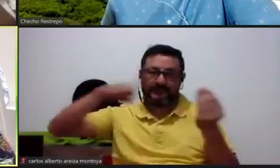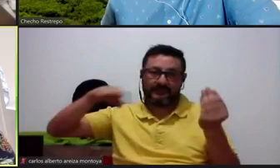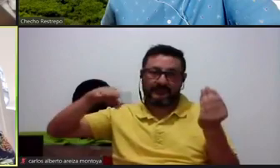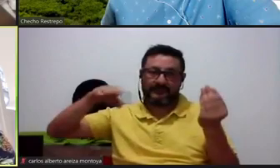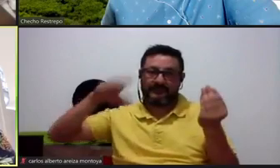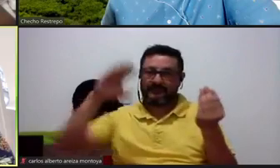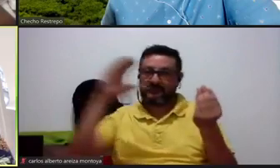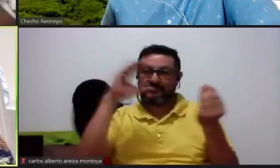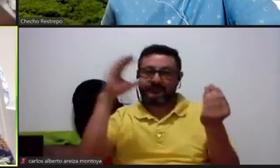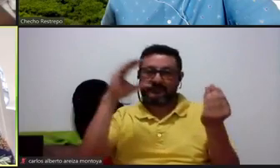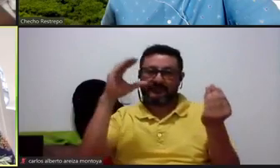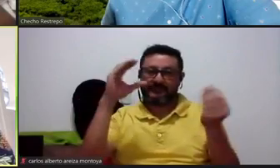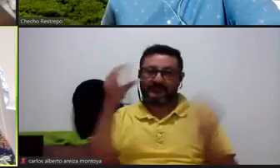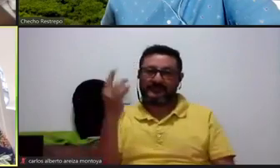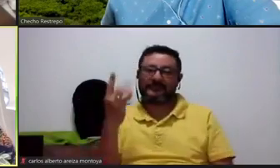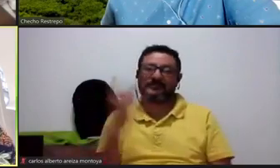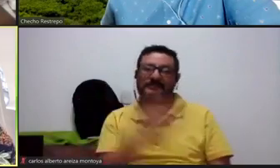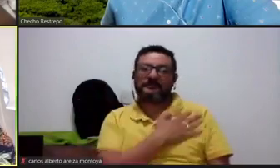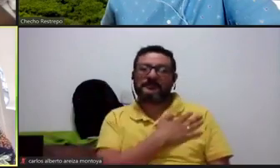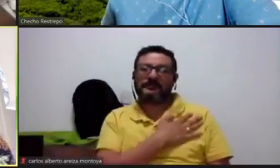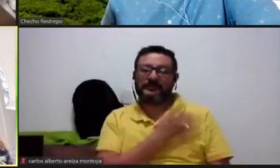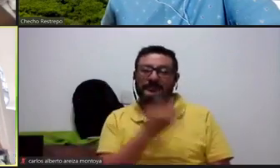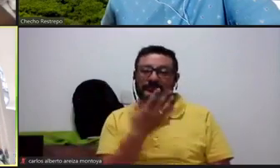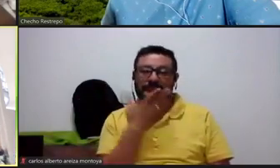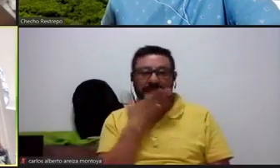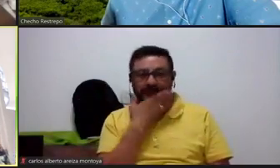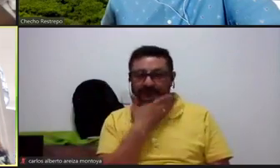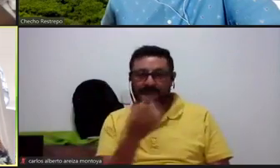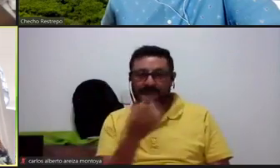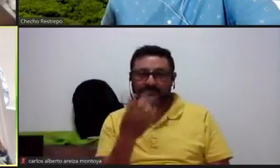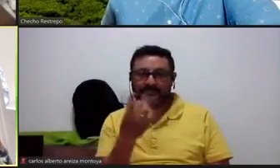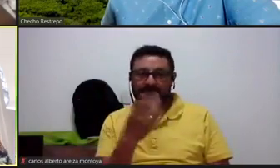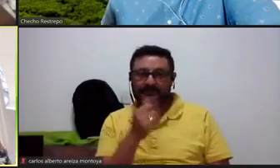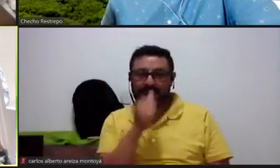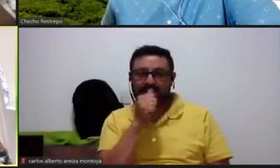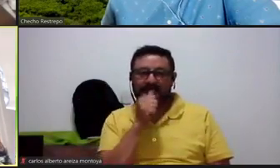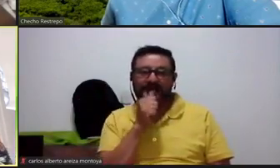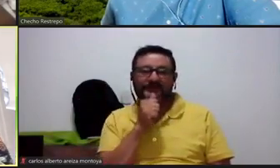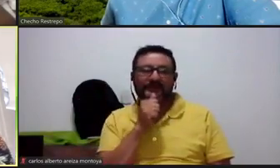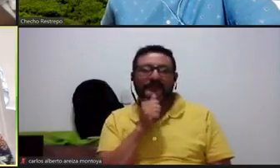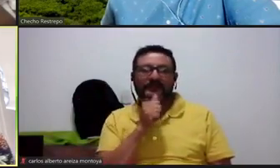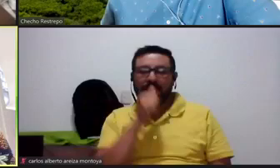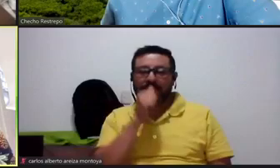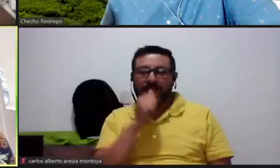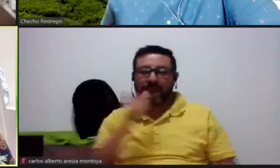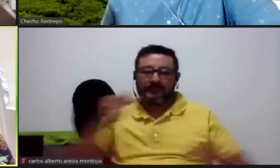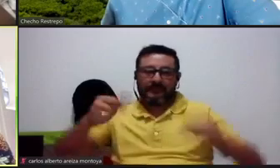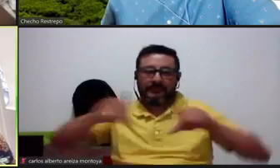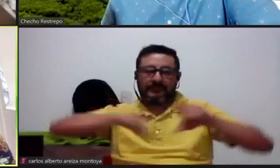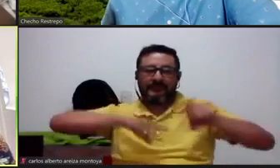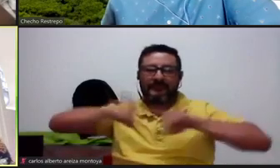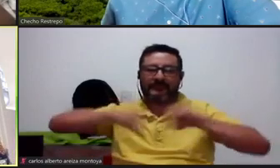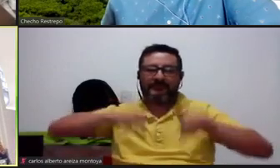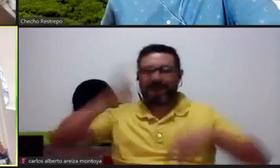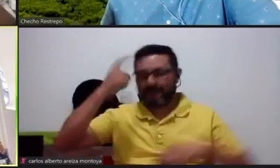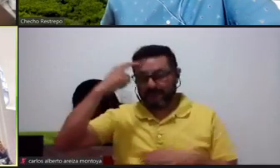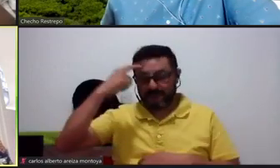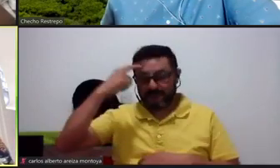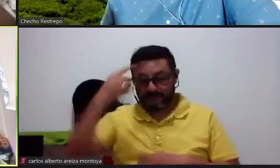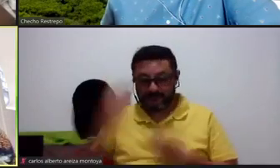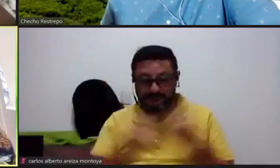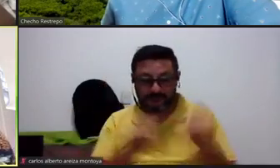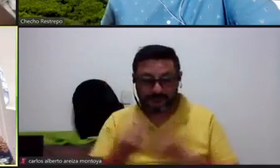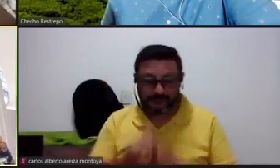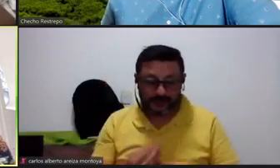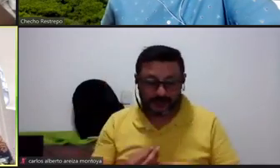un dolor? Tú tienes ese dolor, pero ese día tienes que competir. ¿Tú qué piensas? ¿Qué haces? ¿Cómo